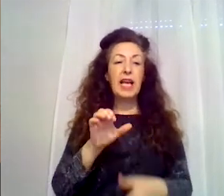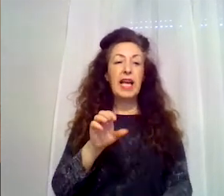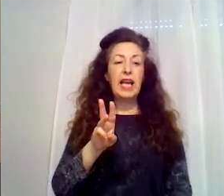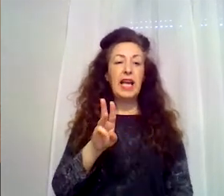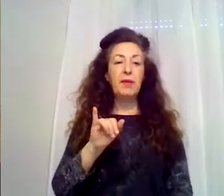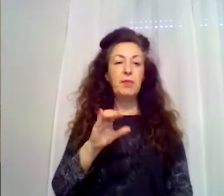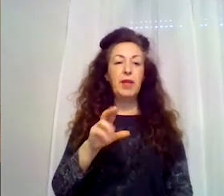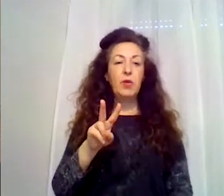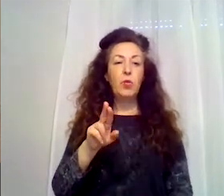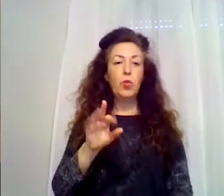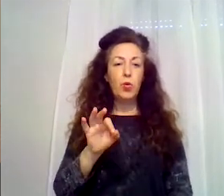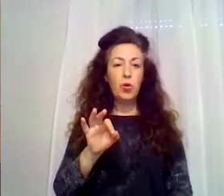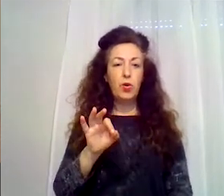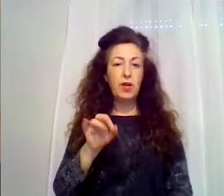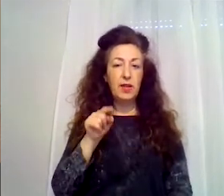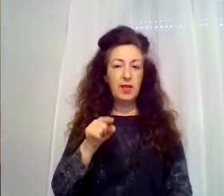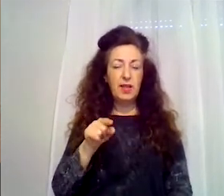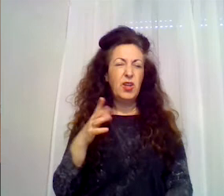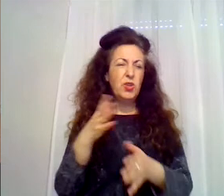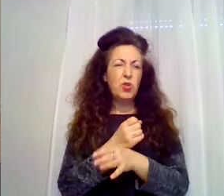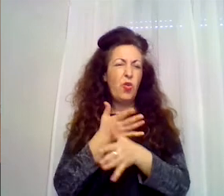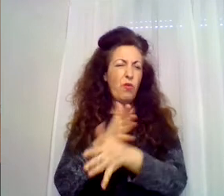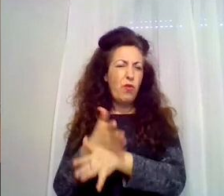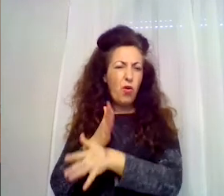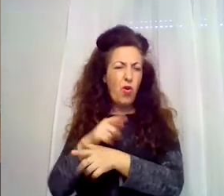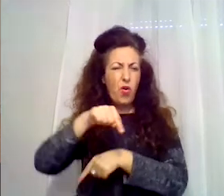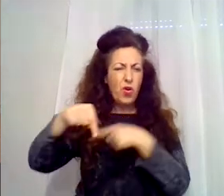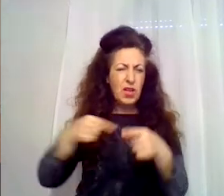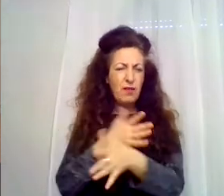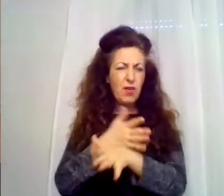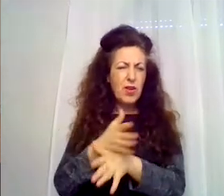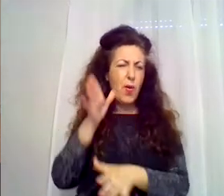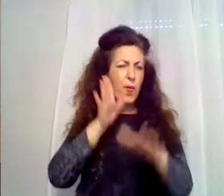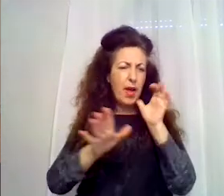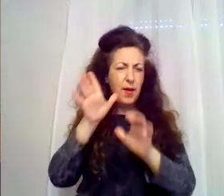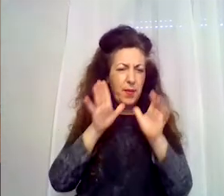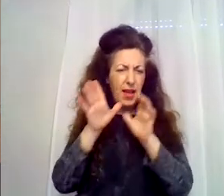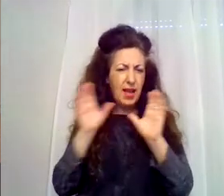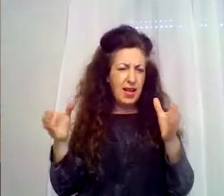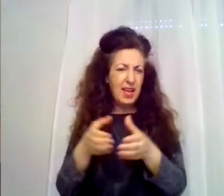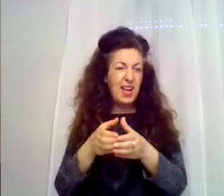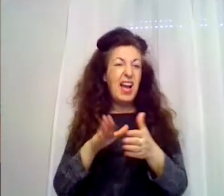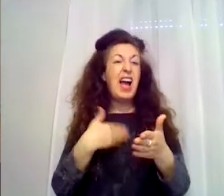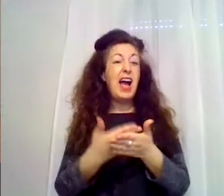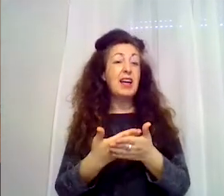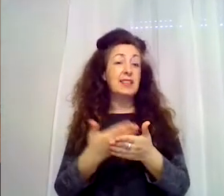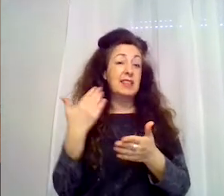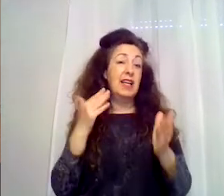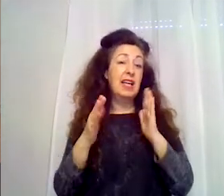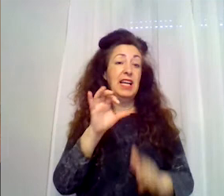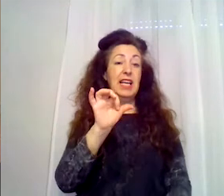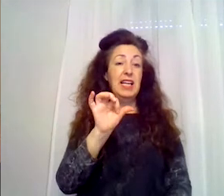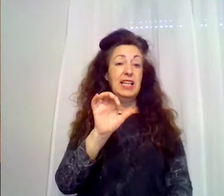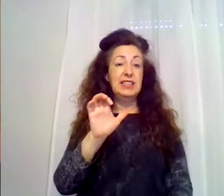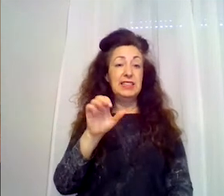hubiera podido conocer a Cervantes. En cualquier caso, anyway, lo curioso, lo interesante es ver el personaje que